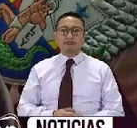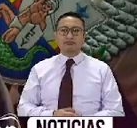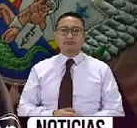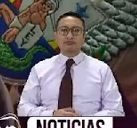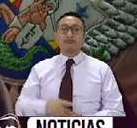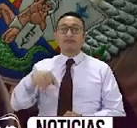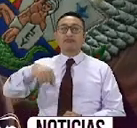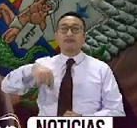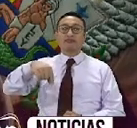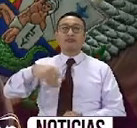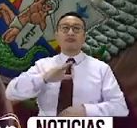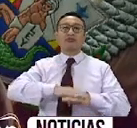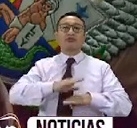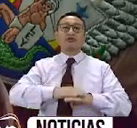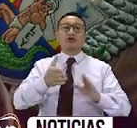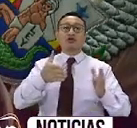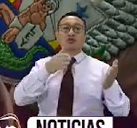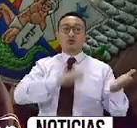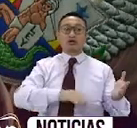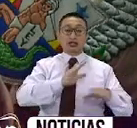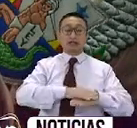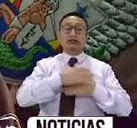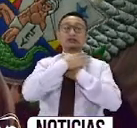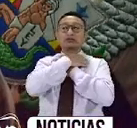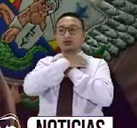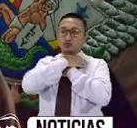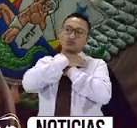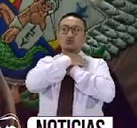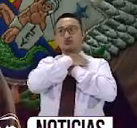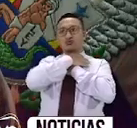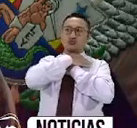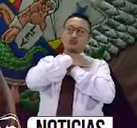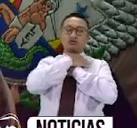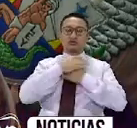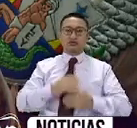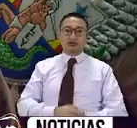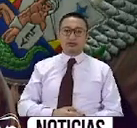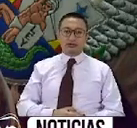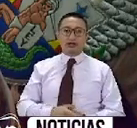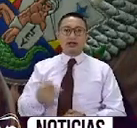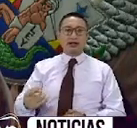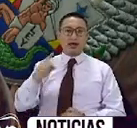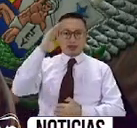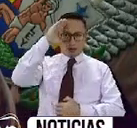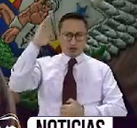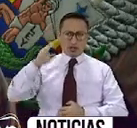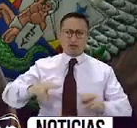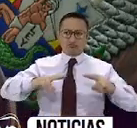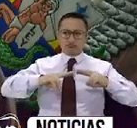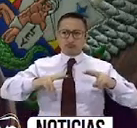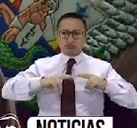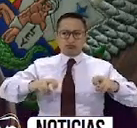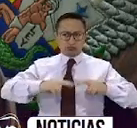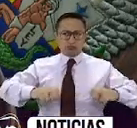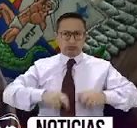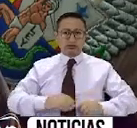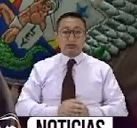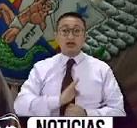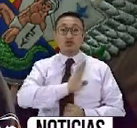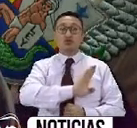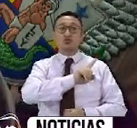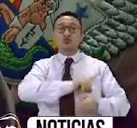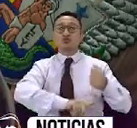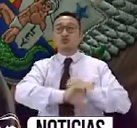de la muerte sería una asfixia por estrangulación. De las labores investigativas, se conoce que su hijo